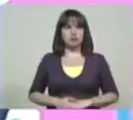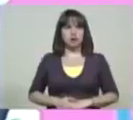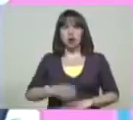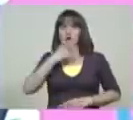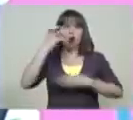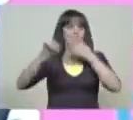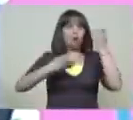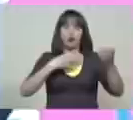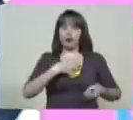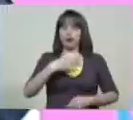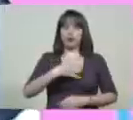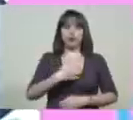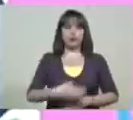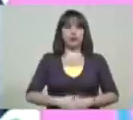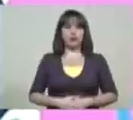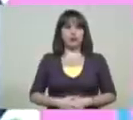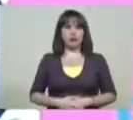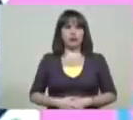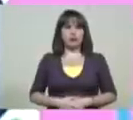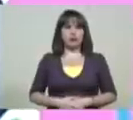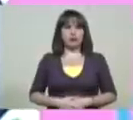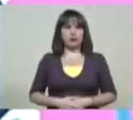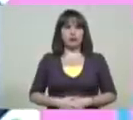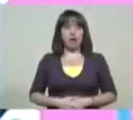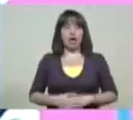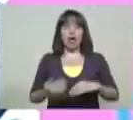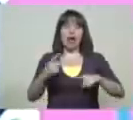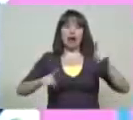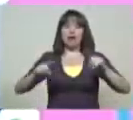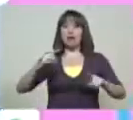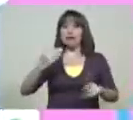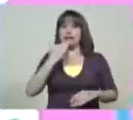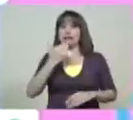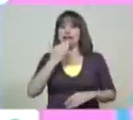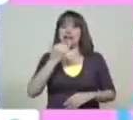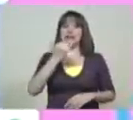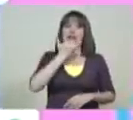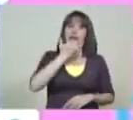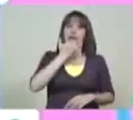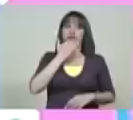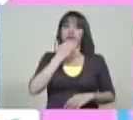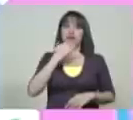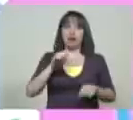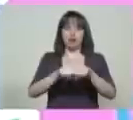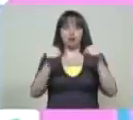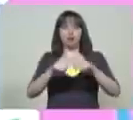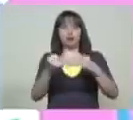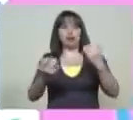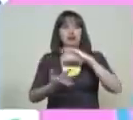gritar. Porque cuando hay estos detalles técnicos uno tiende a gritar.